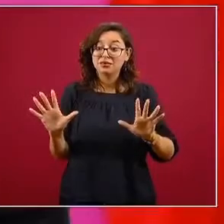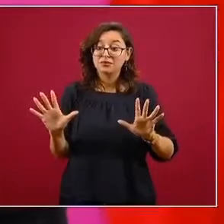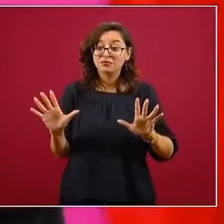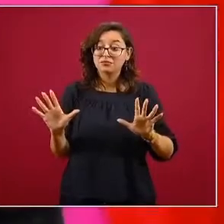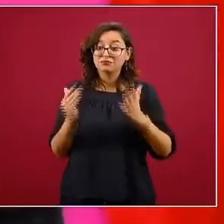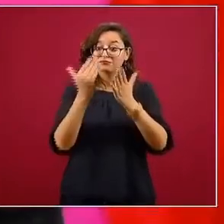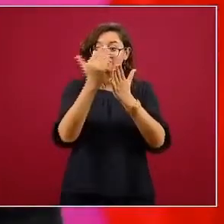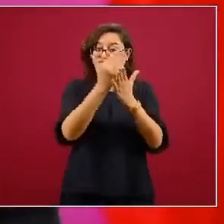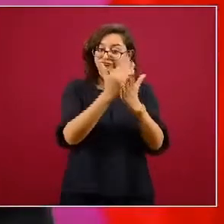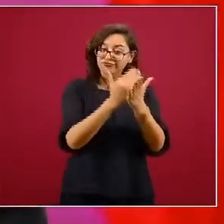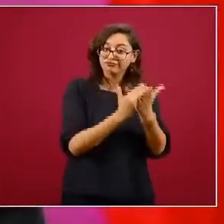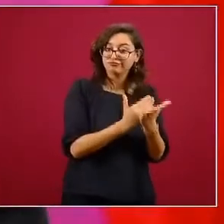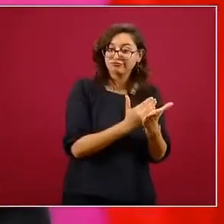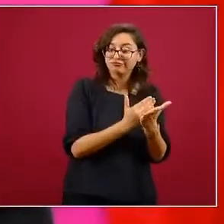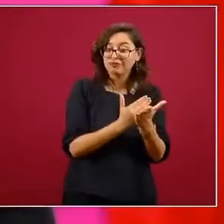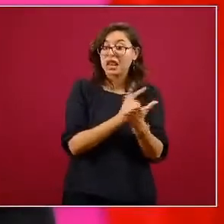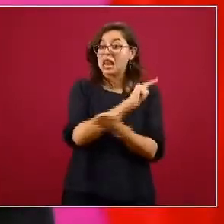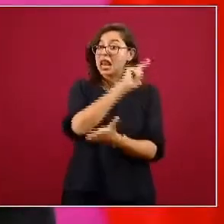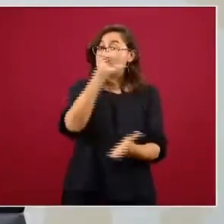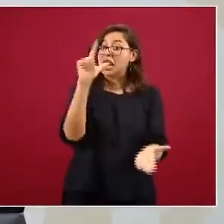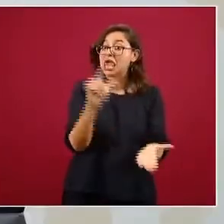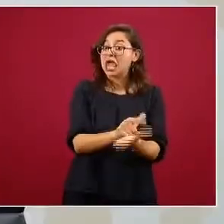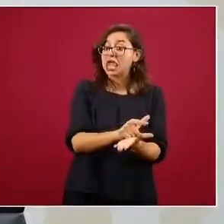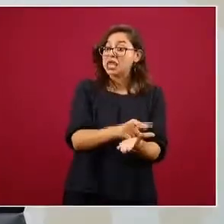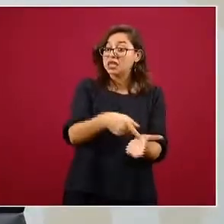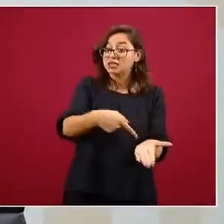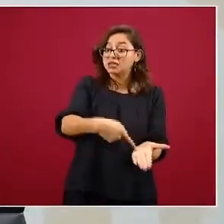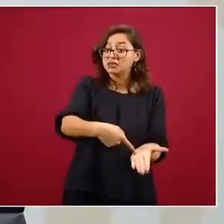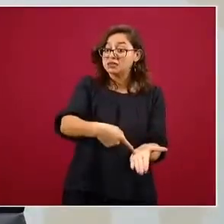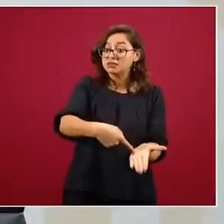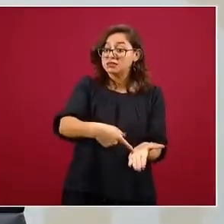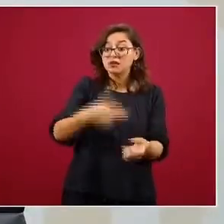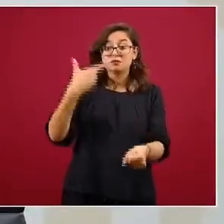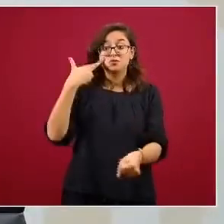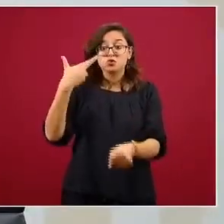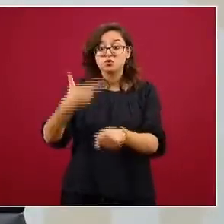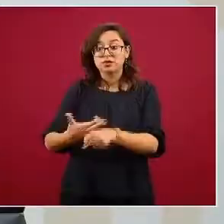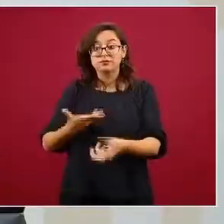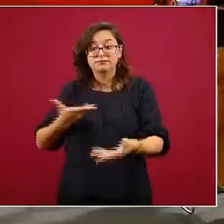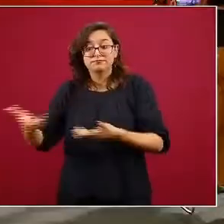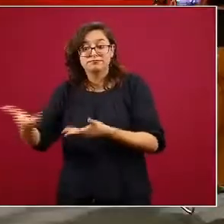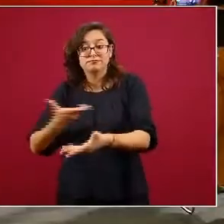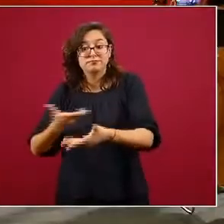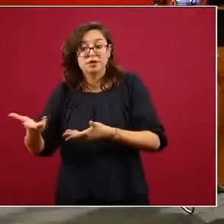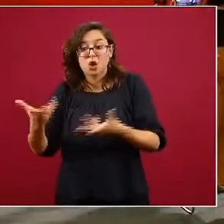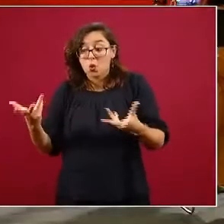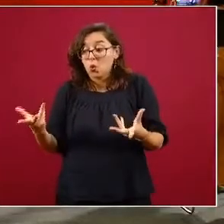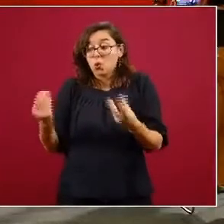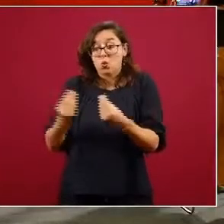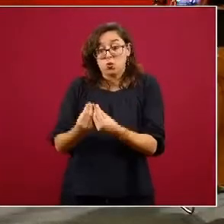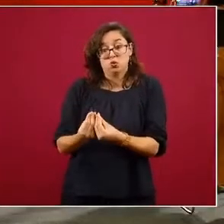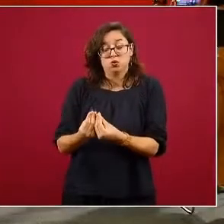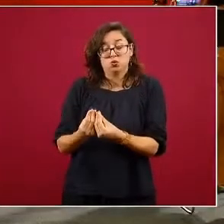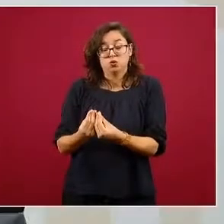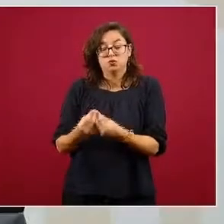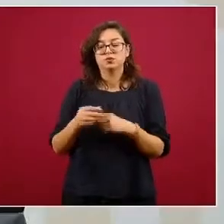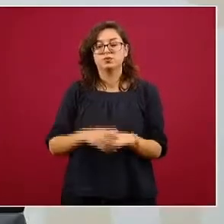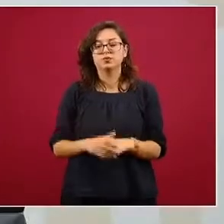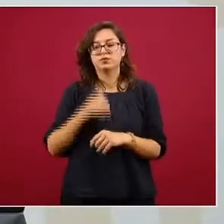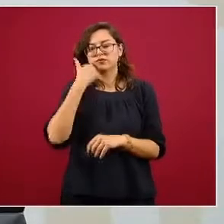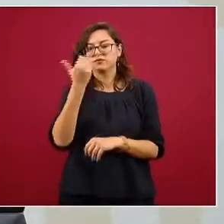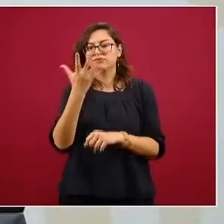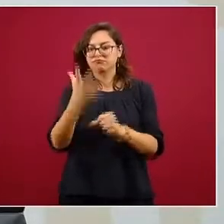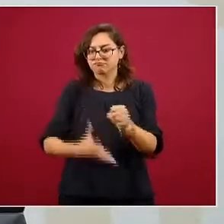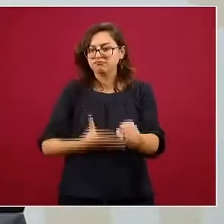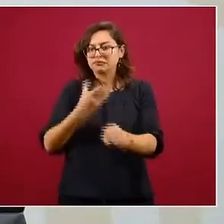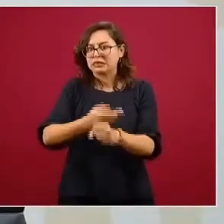cuáles son las condiciones en términos de ley en las que esta responsabilidad es compartida. Y déjenme agregar un elemento adicional, que creo que sí nunca